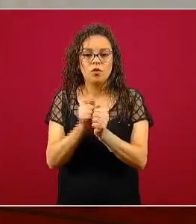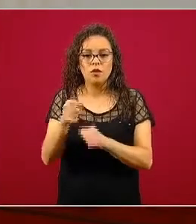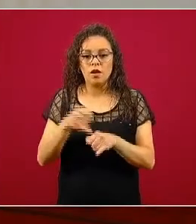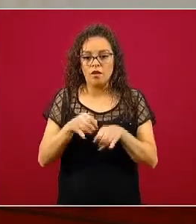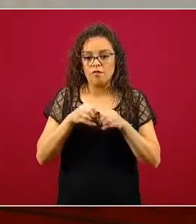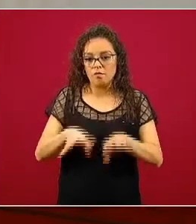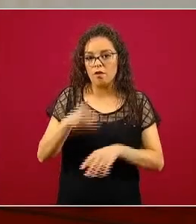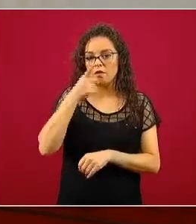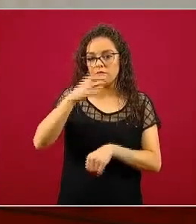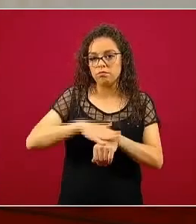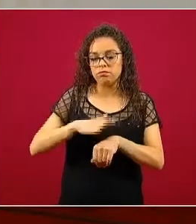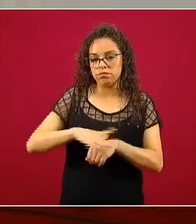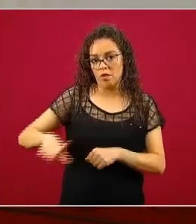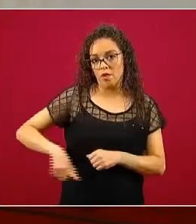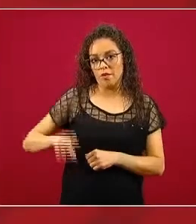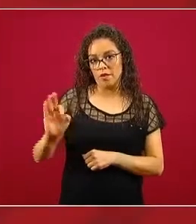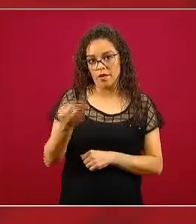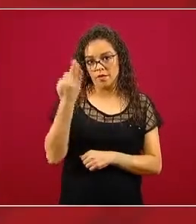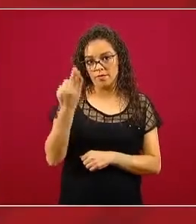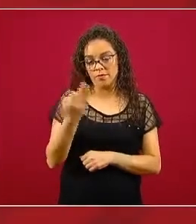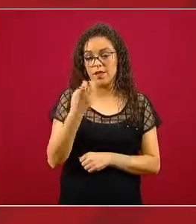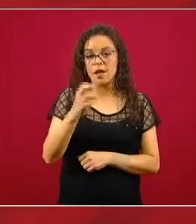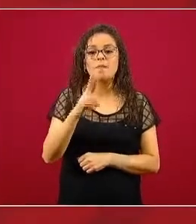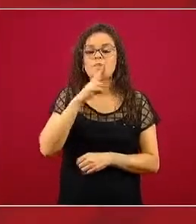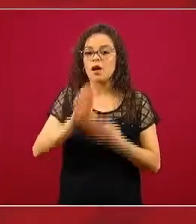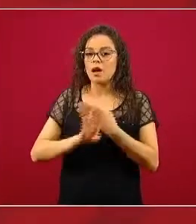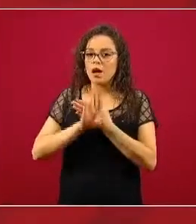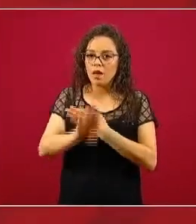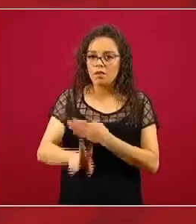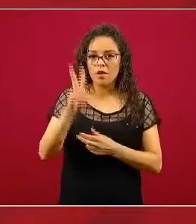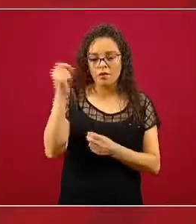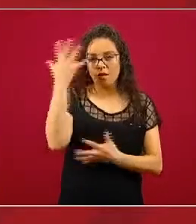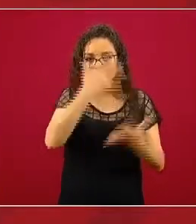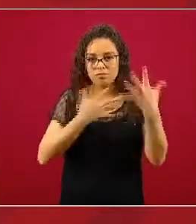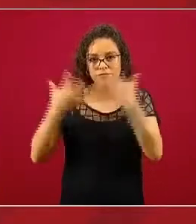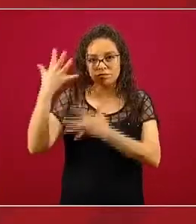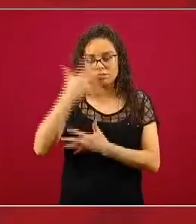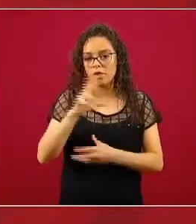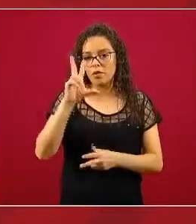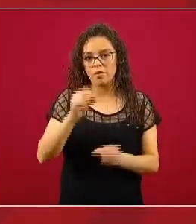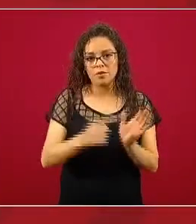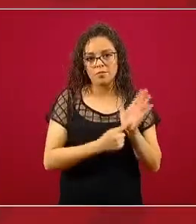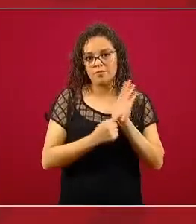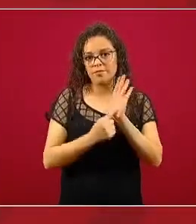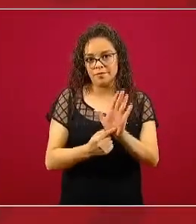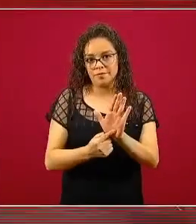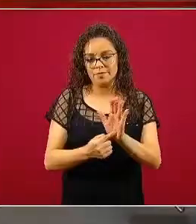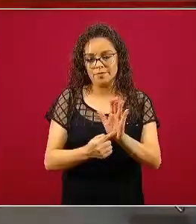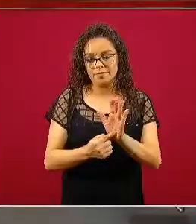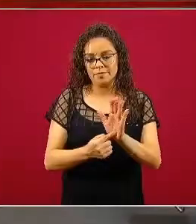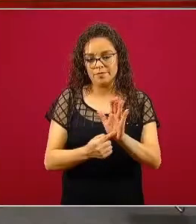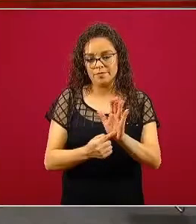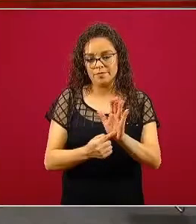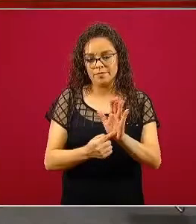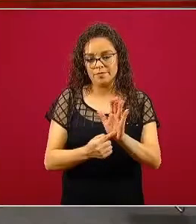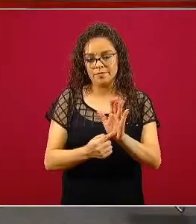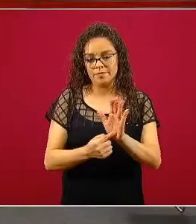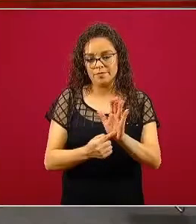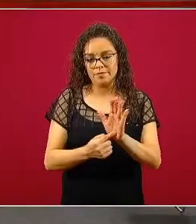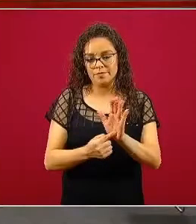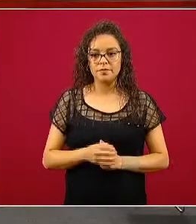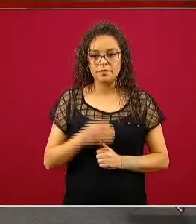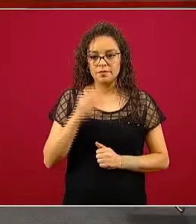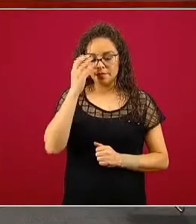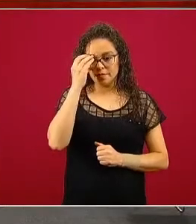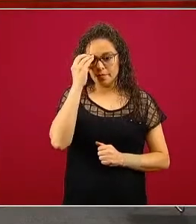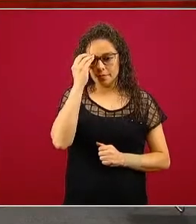caso. Entonces, para evitar esa confusión, hemos decidido por el momento no estarlo presentando con esa periodicidad. Usted